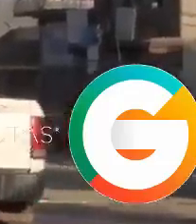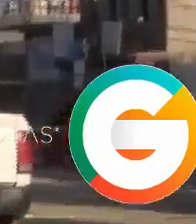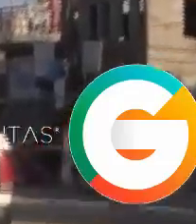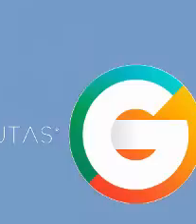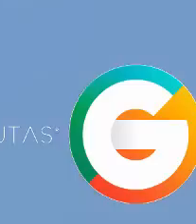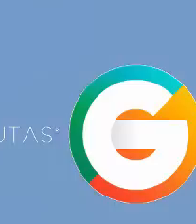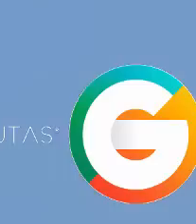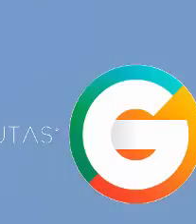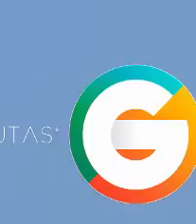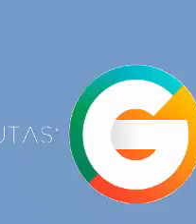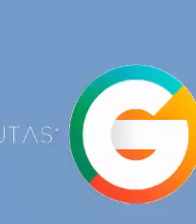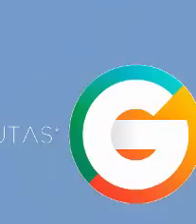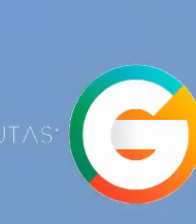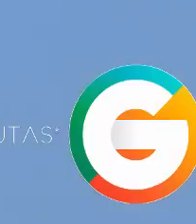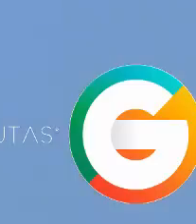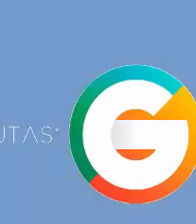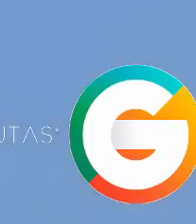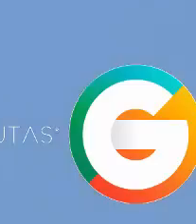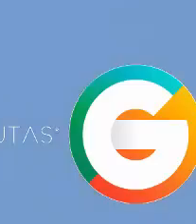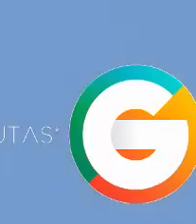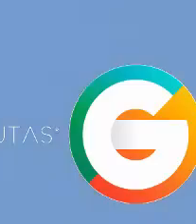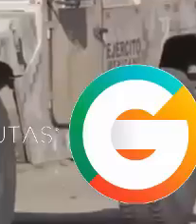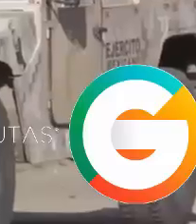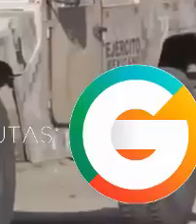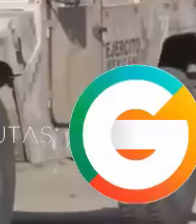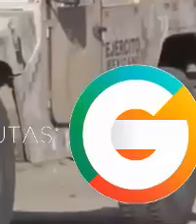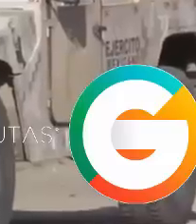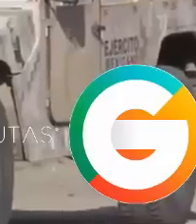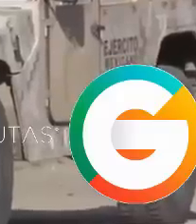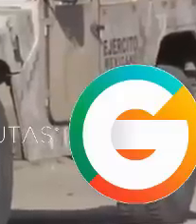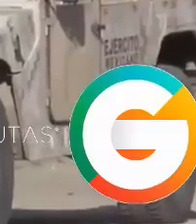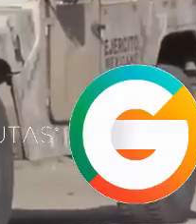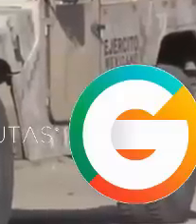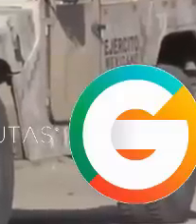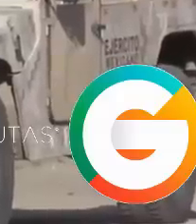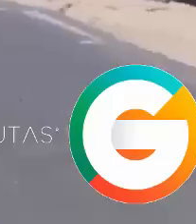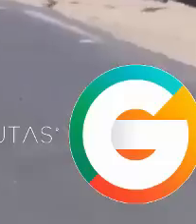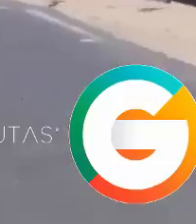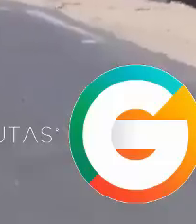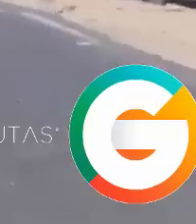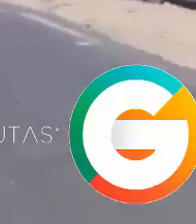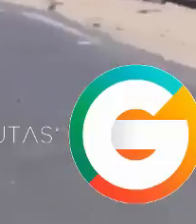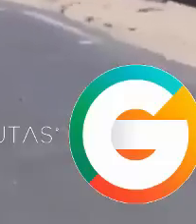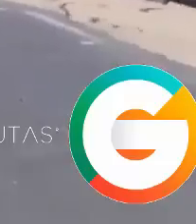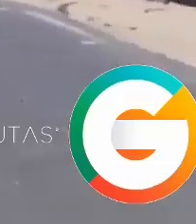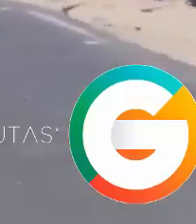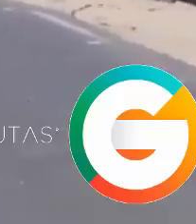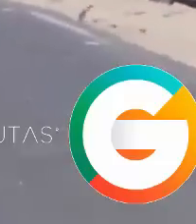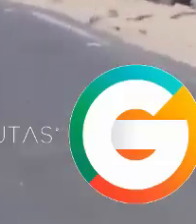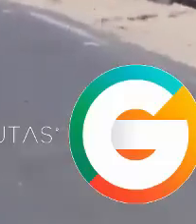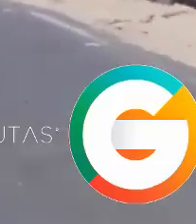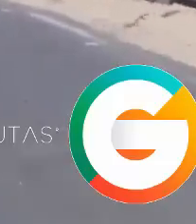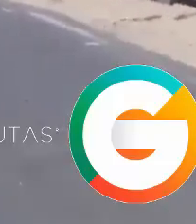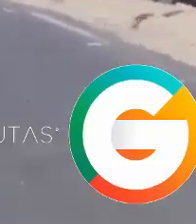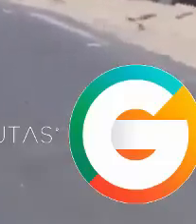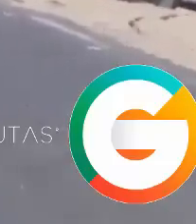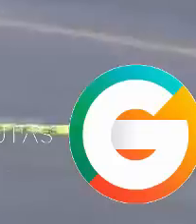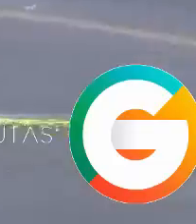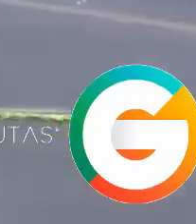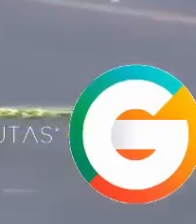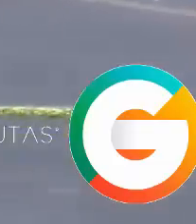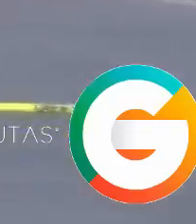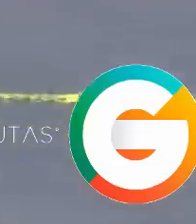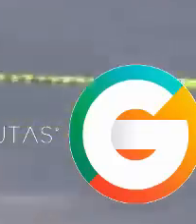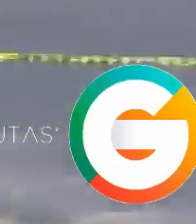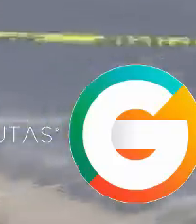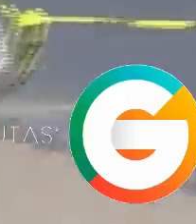de una camioneta y dispararon en contra de pilotos aficionados que participaban en un rally de vehículos todoterreno en el municipio de Ensenada.